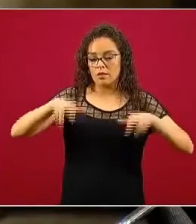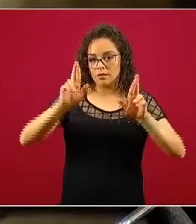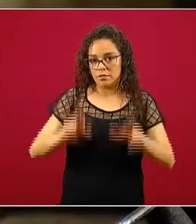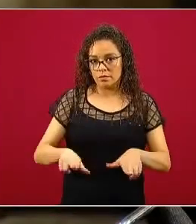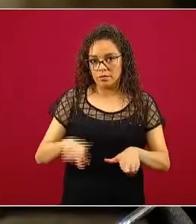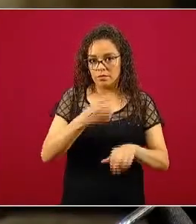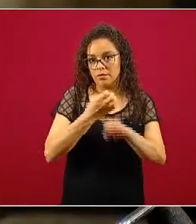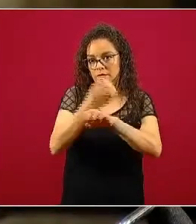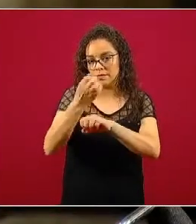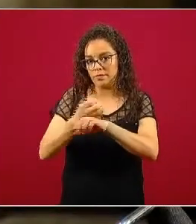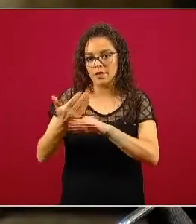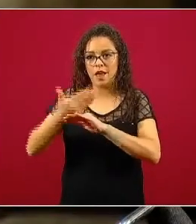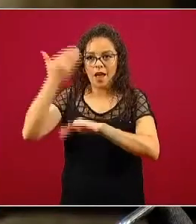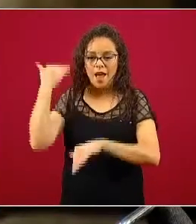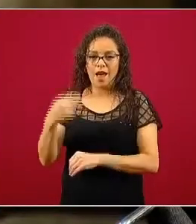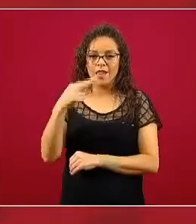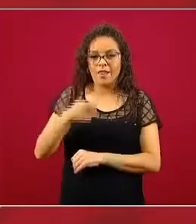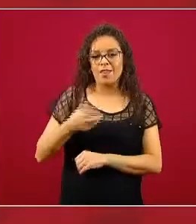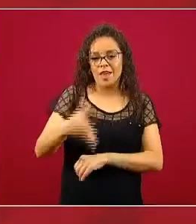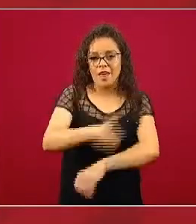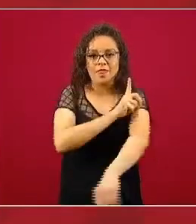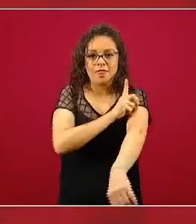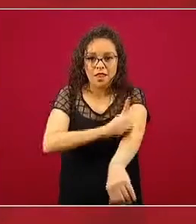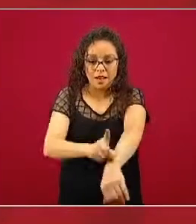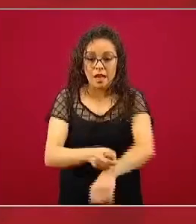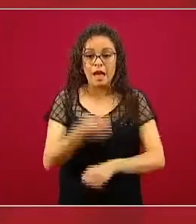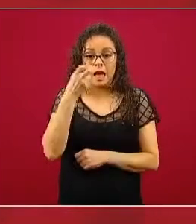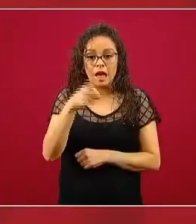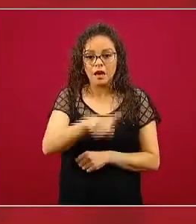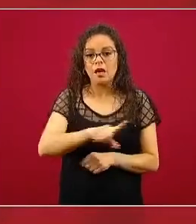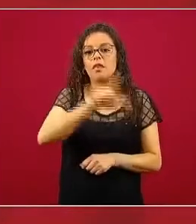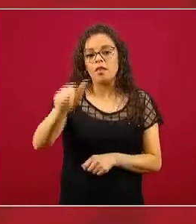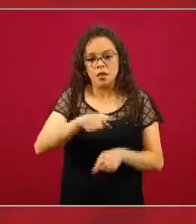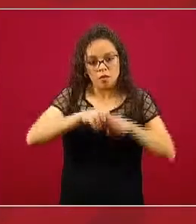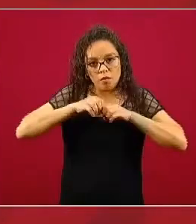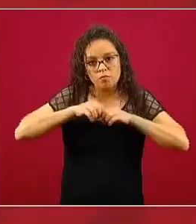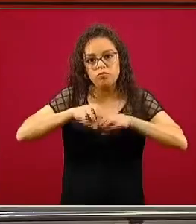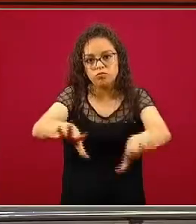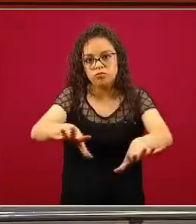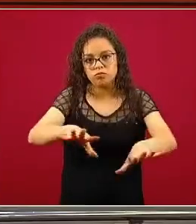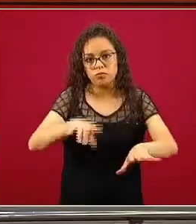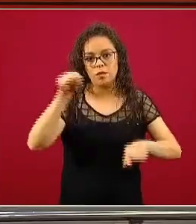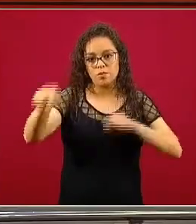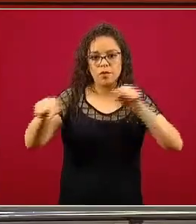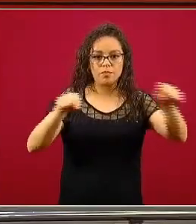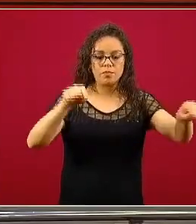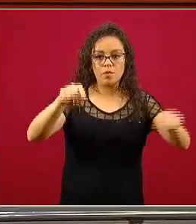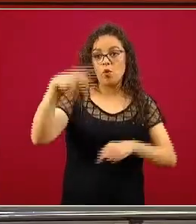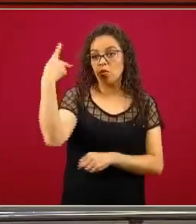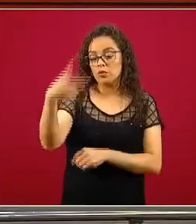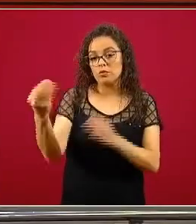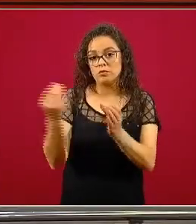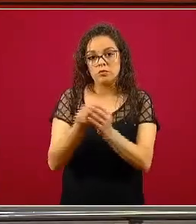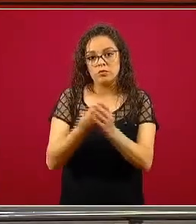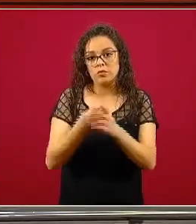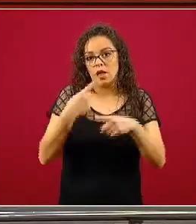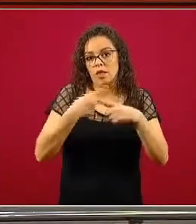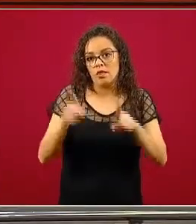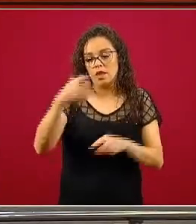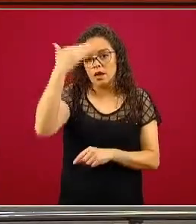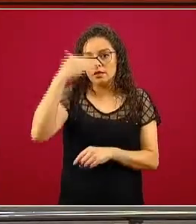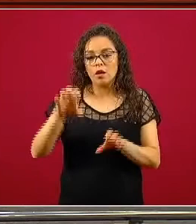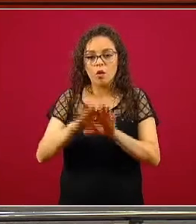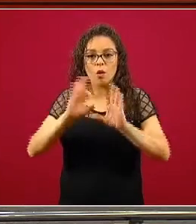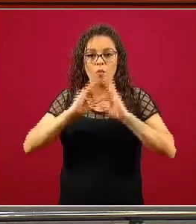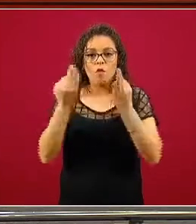delegaciones, y estas llegan a los distintos sitios. ¿Qué pasa localmente? Pues tiene dinámicas diferentes y a lo mejor ahí es donde